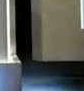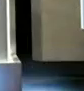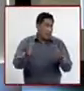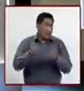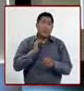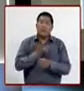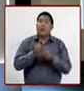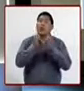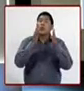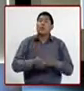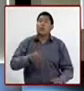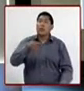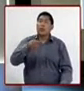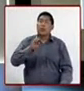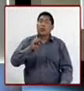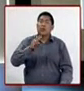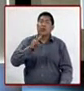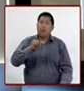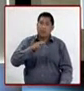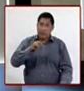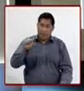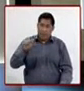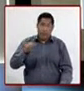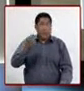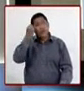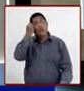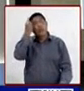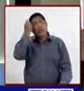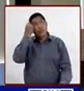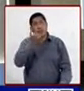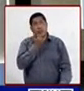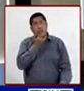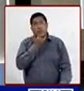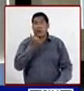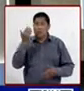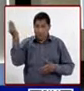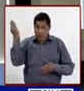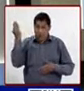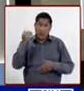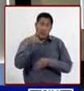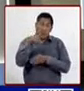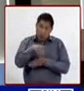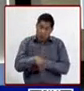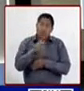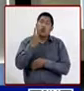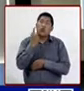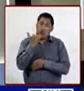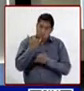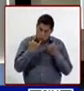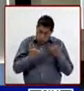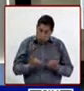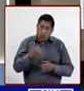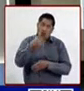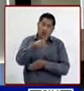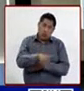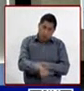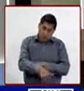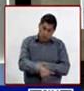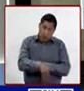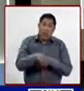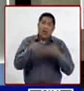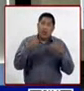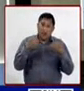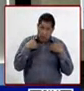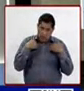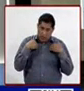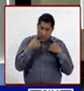Estamos con nuestra compañera Giovanna Cárdenas porque tenemos entendido de que por esta noche, solo por esta noche, ellos tendrían